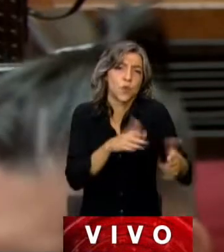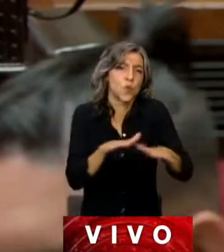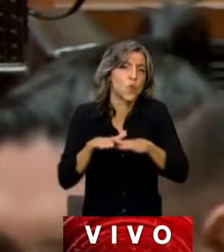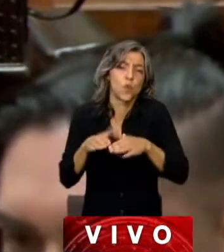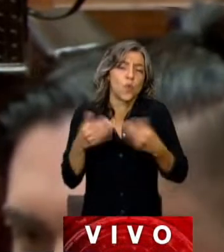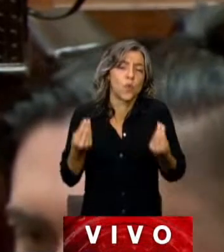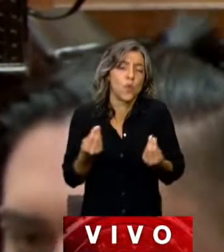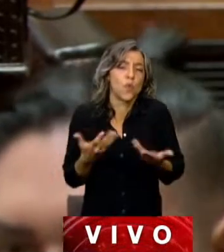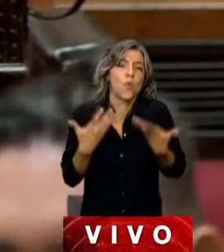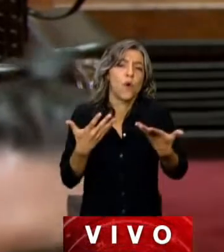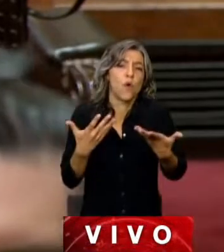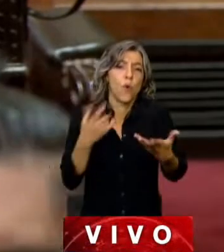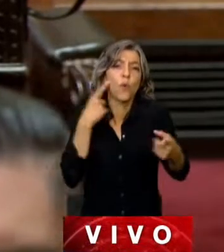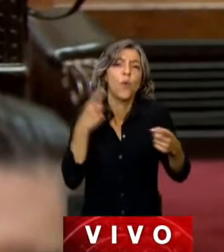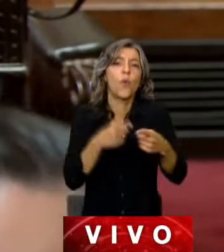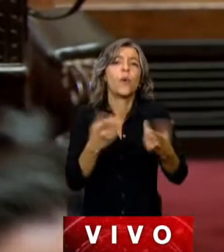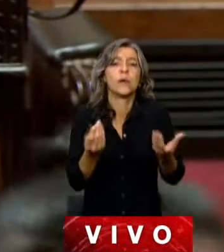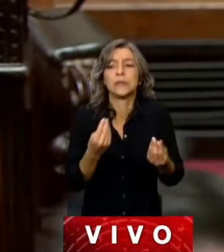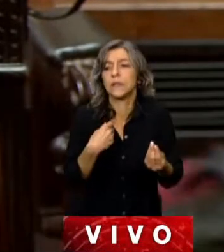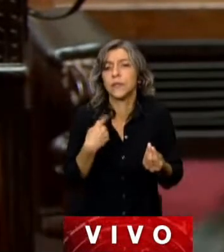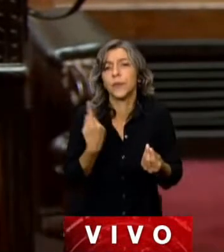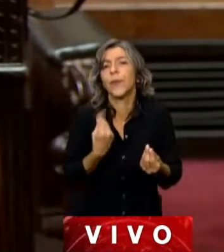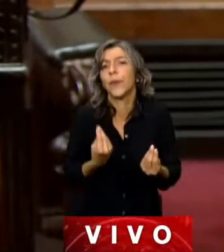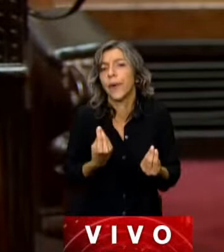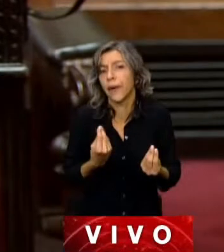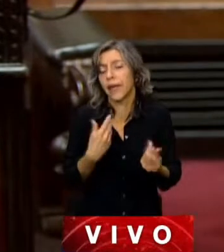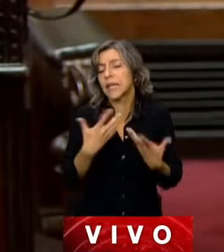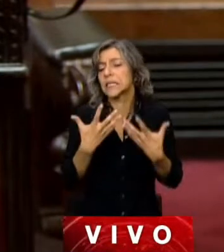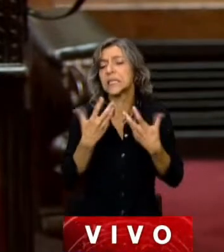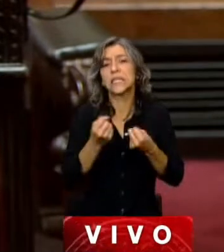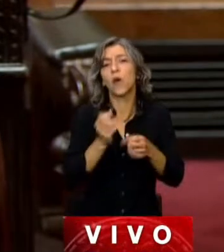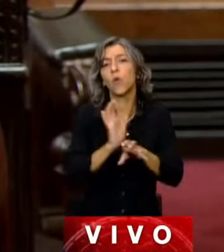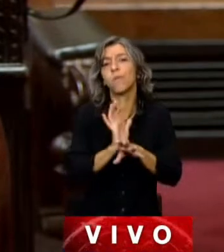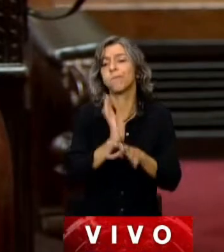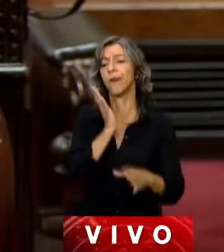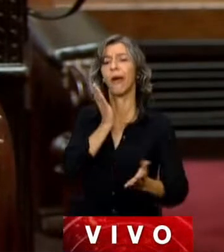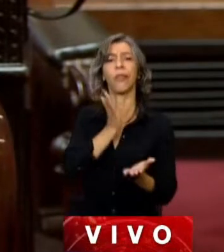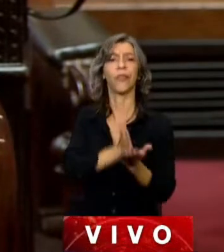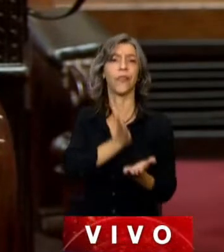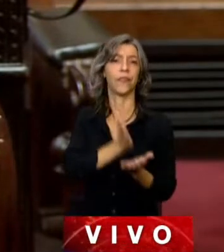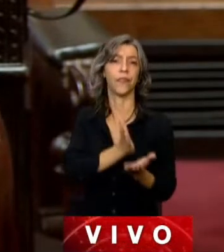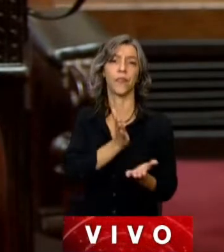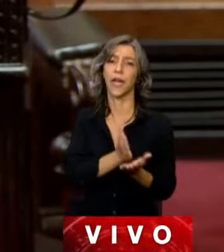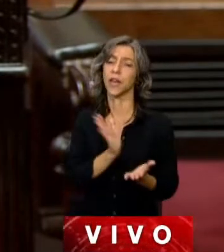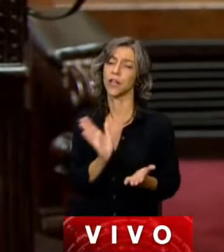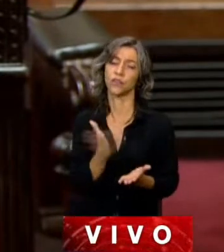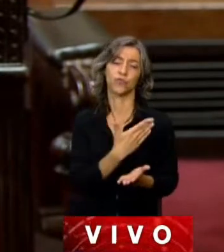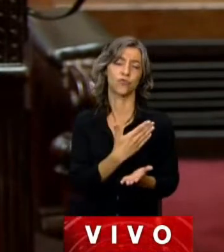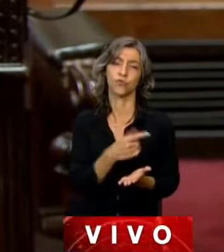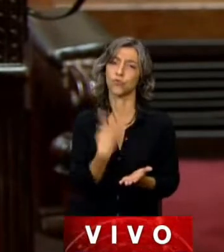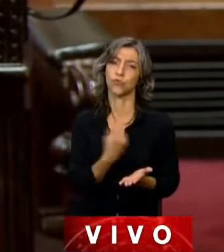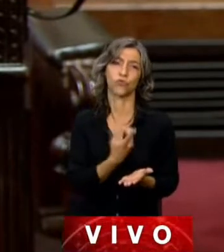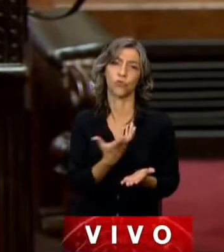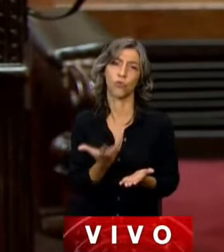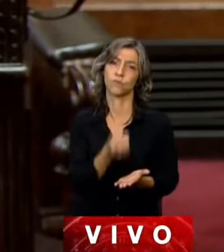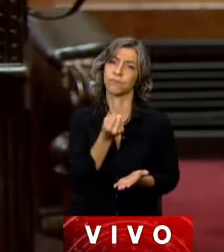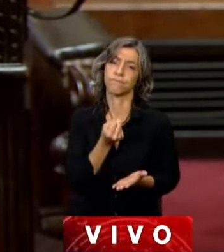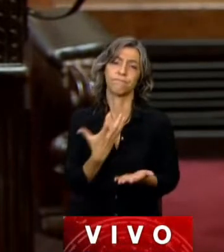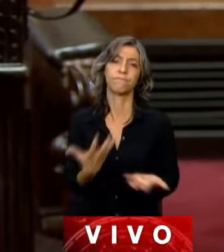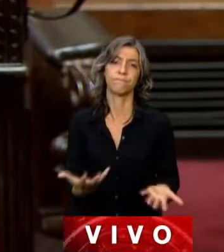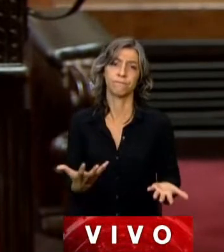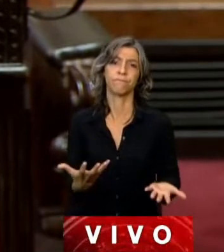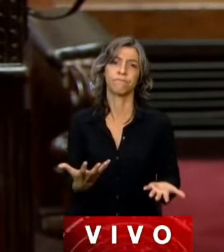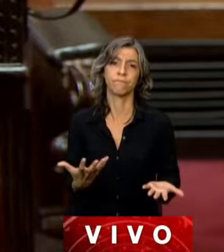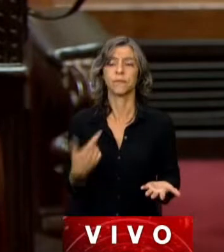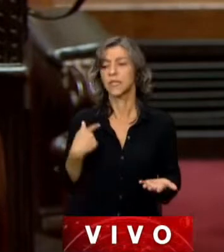todos queremos, que es que la salud sea considerada como un derecho y, por lo tanto, a ese derecho, para que sea tal,